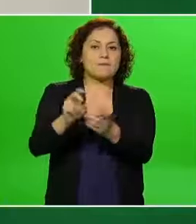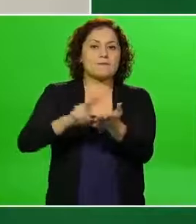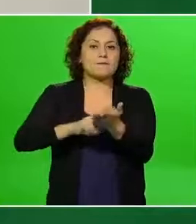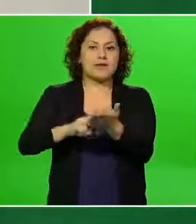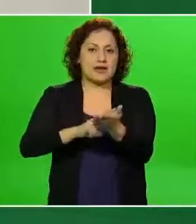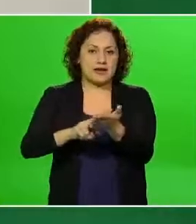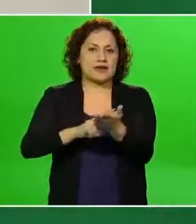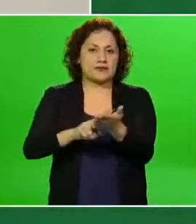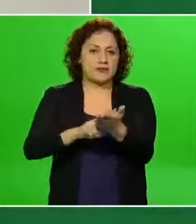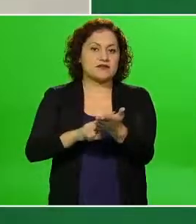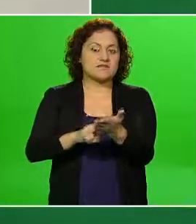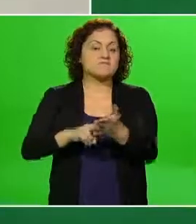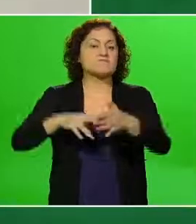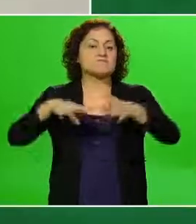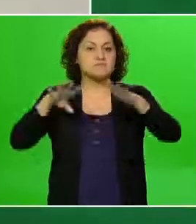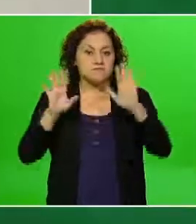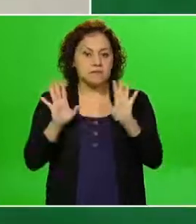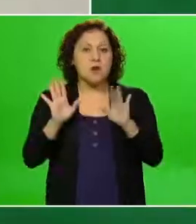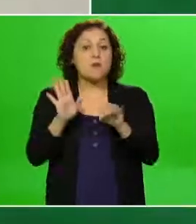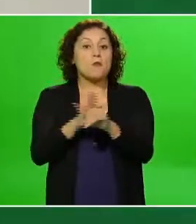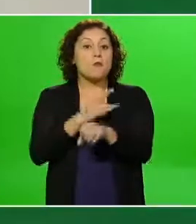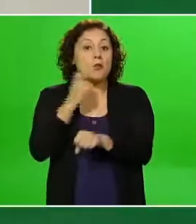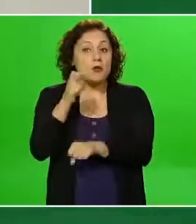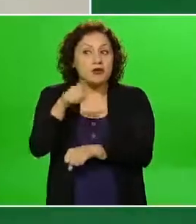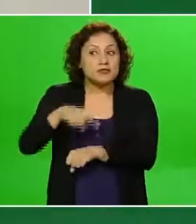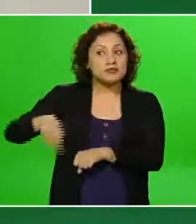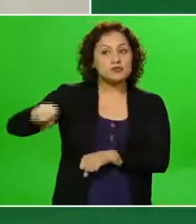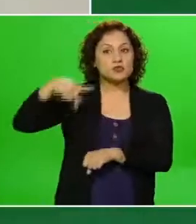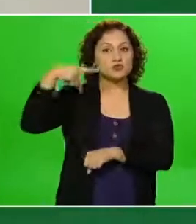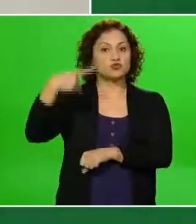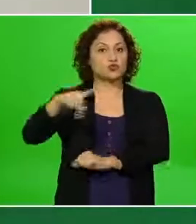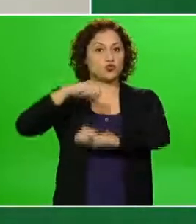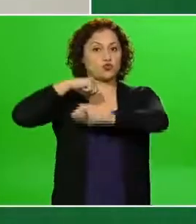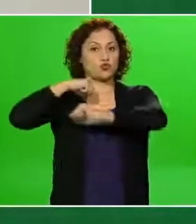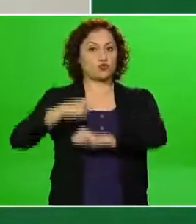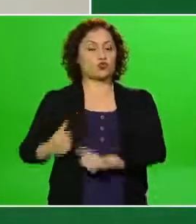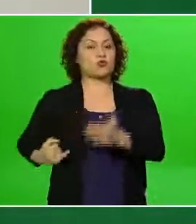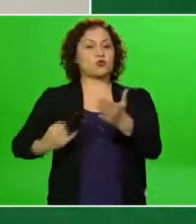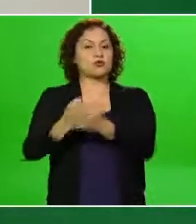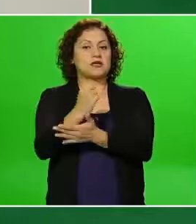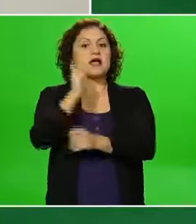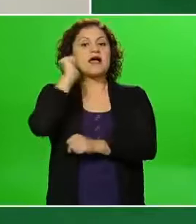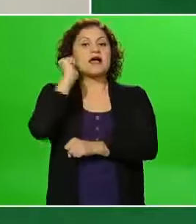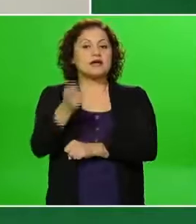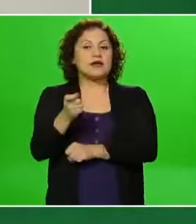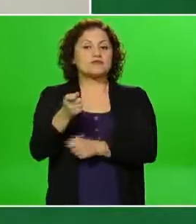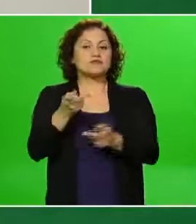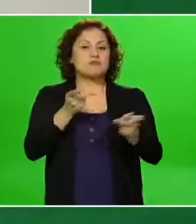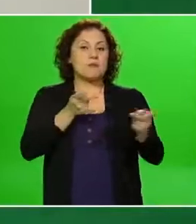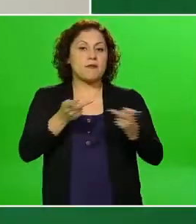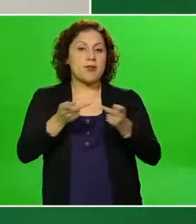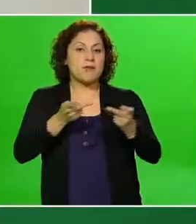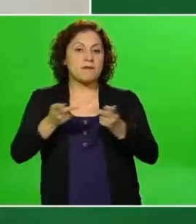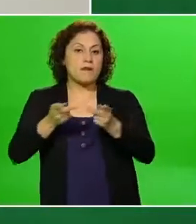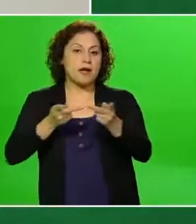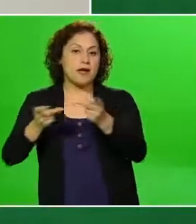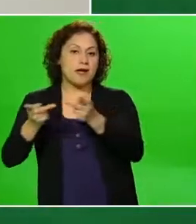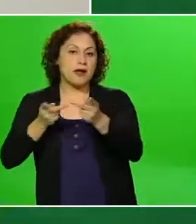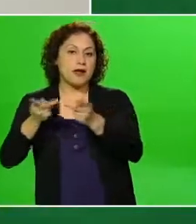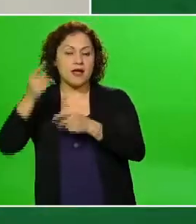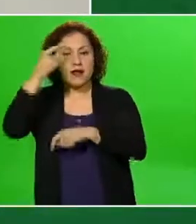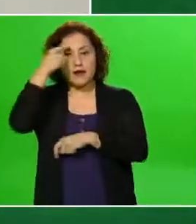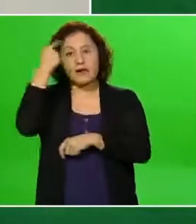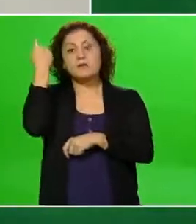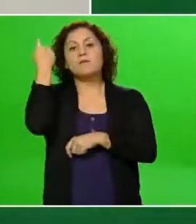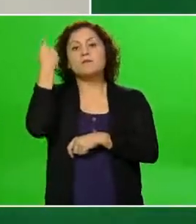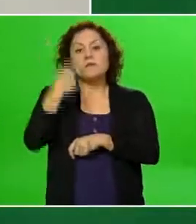ciclo. Y se están preparando para, de ser así, y dado que ya no queda mucho tiempo en el calendario escolar, pues